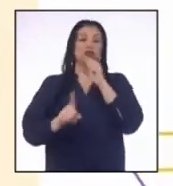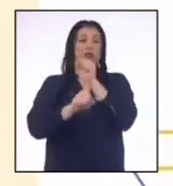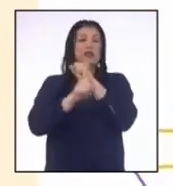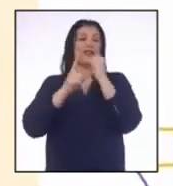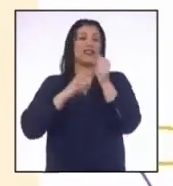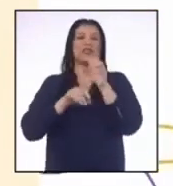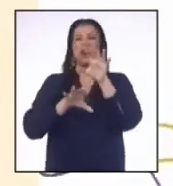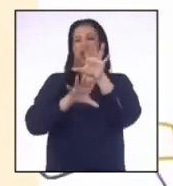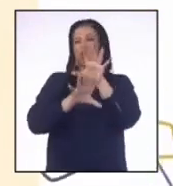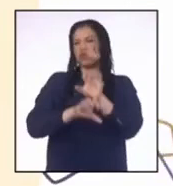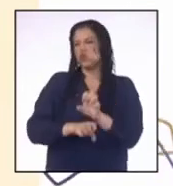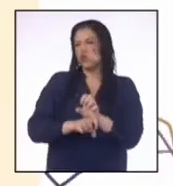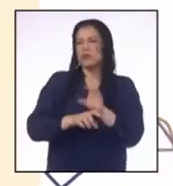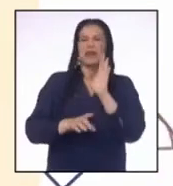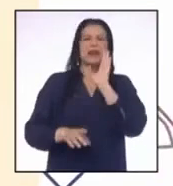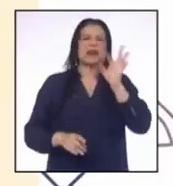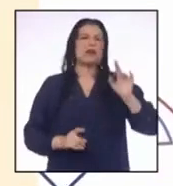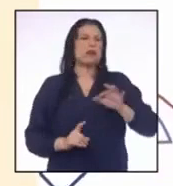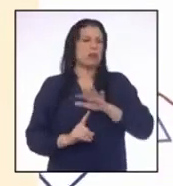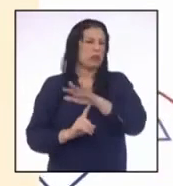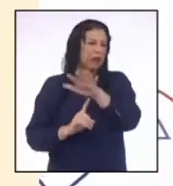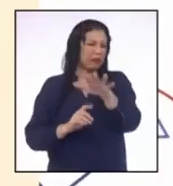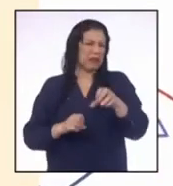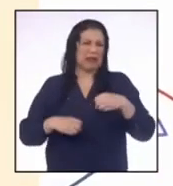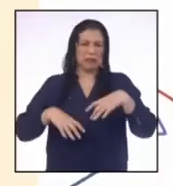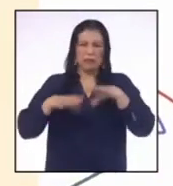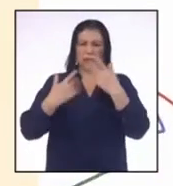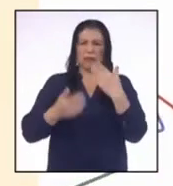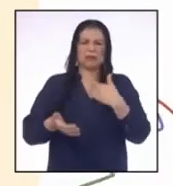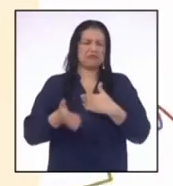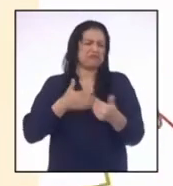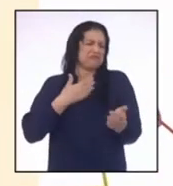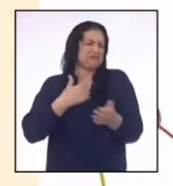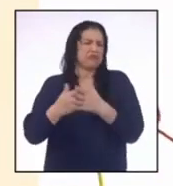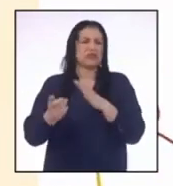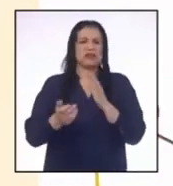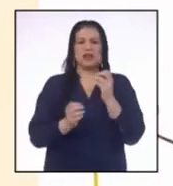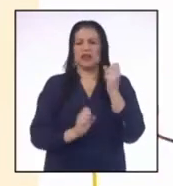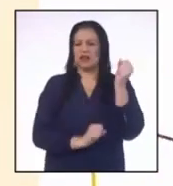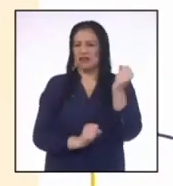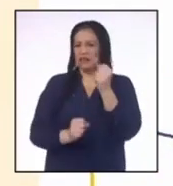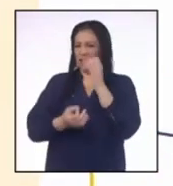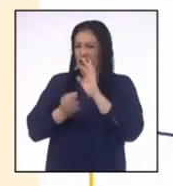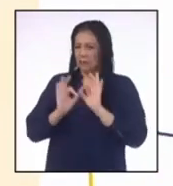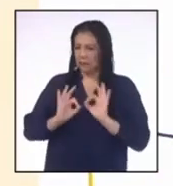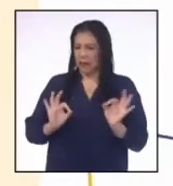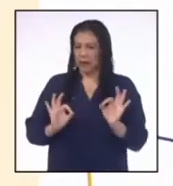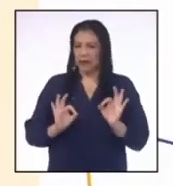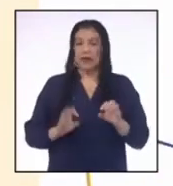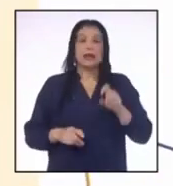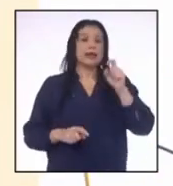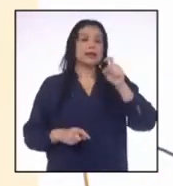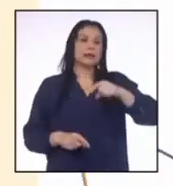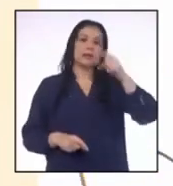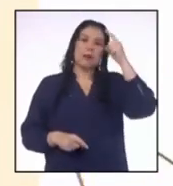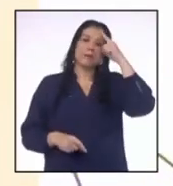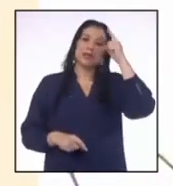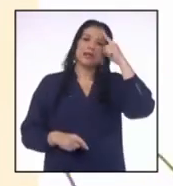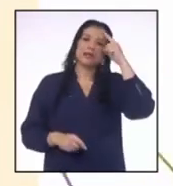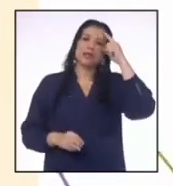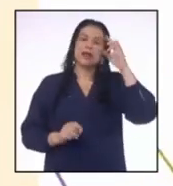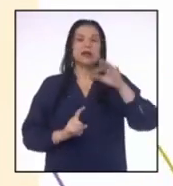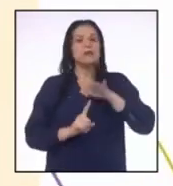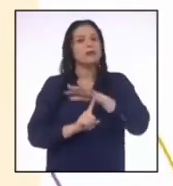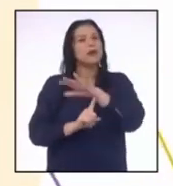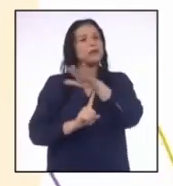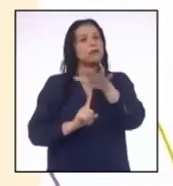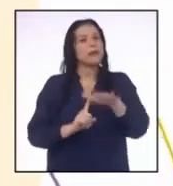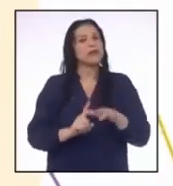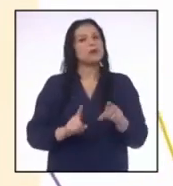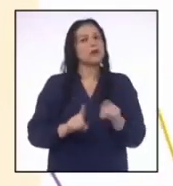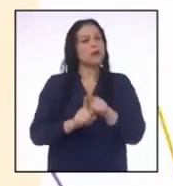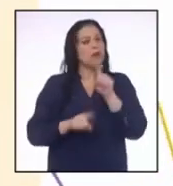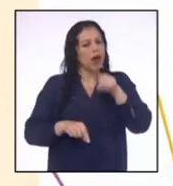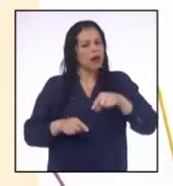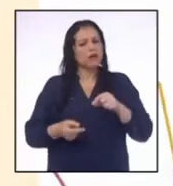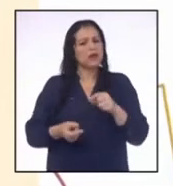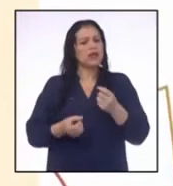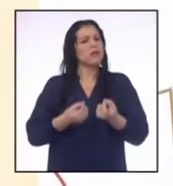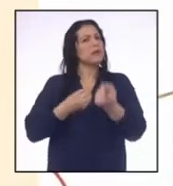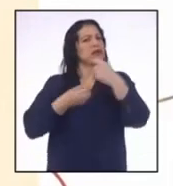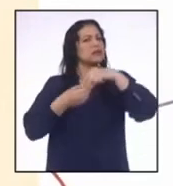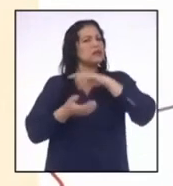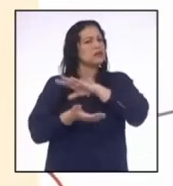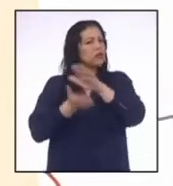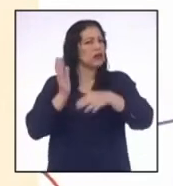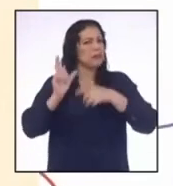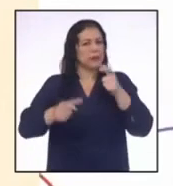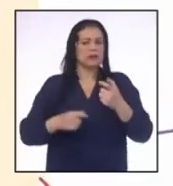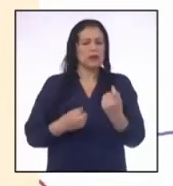muy acostumbrada a contaminar y poco preocupada en limpiar. Pienso que debemos considerar al ambiente como un bien común, es